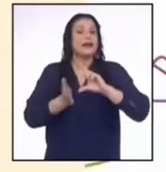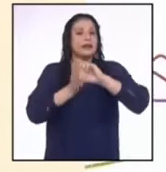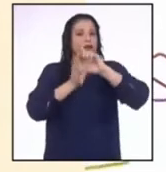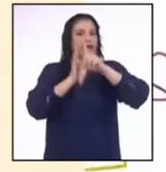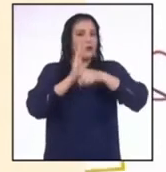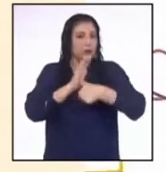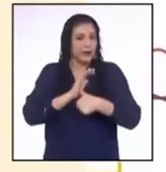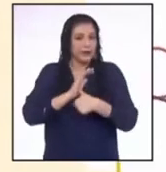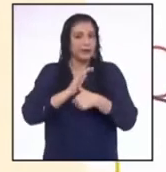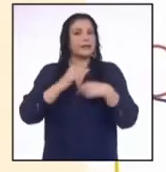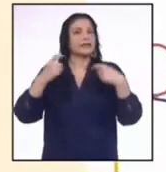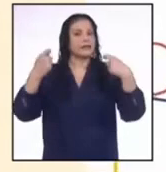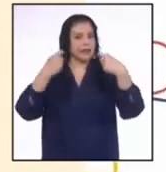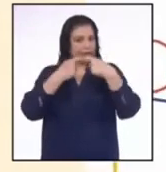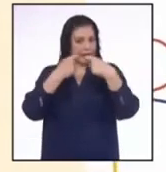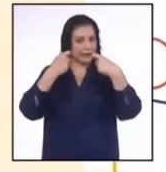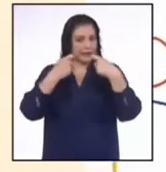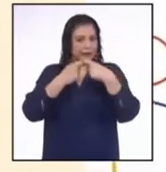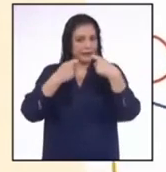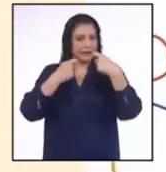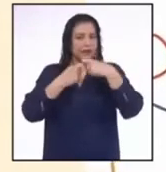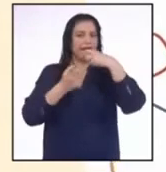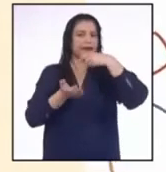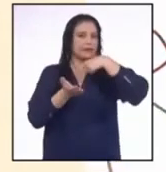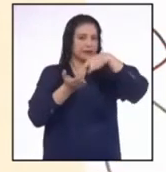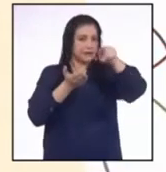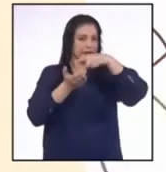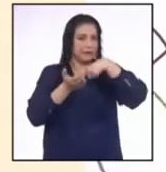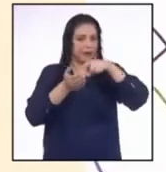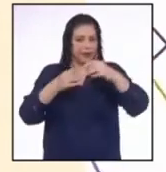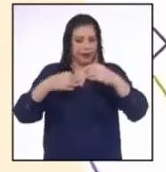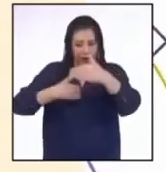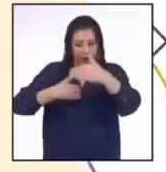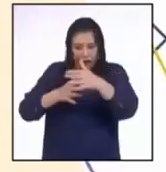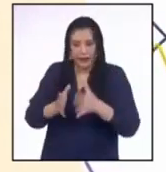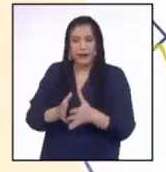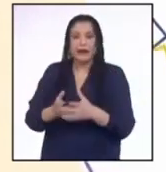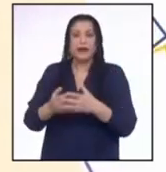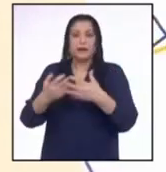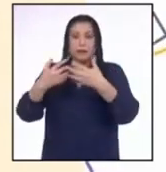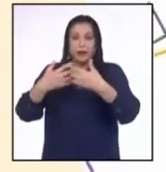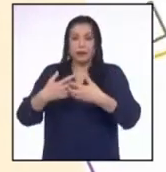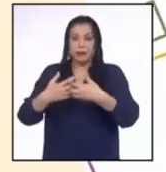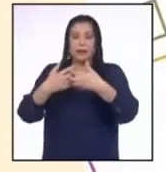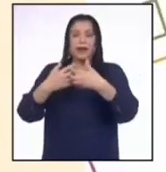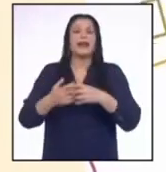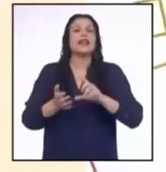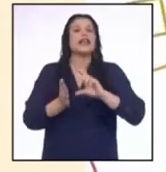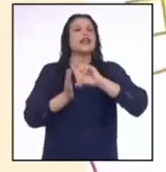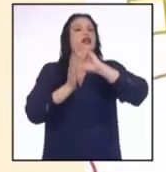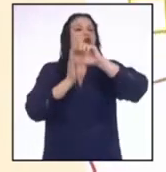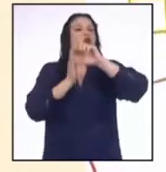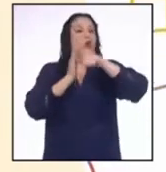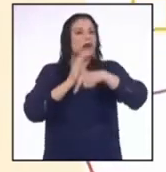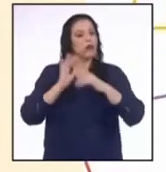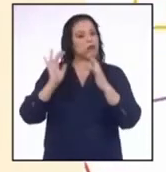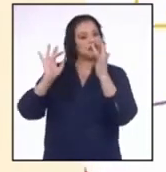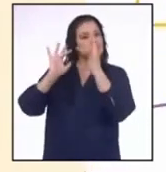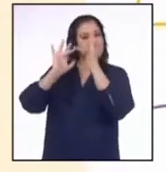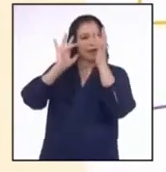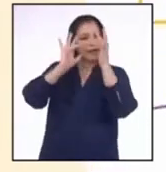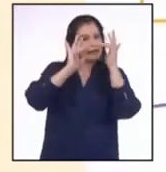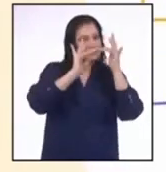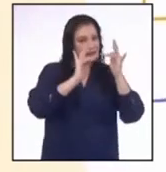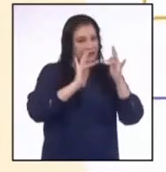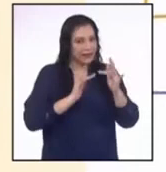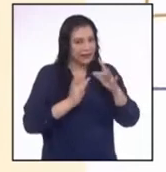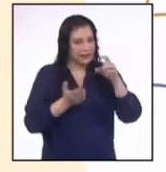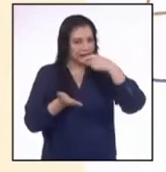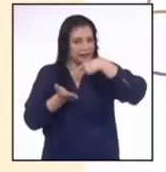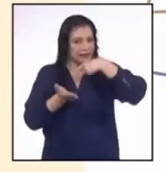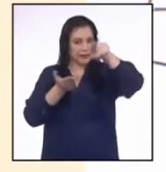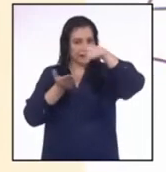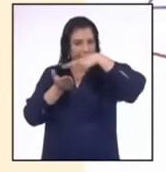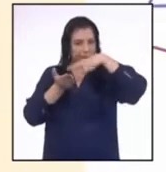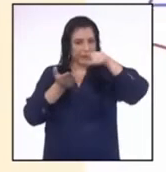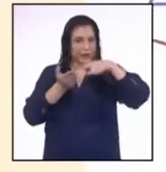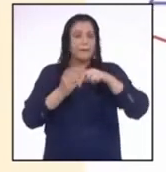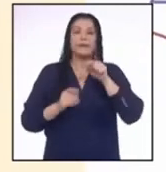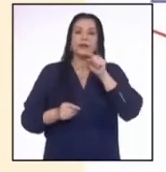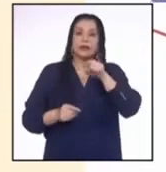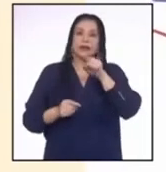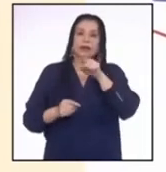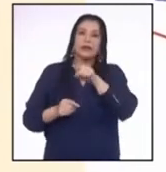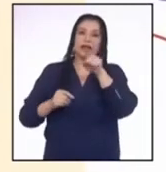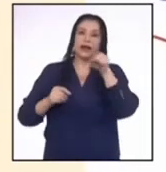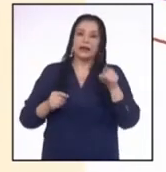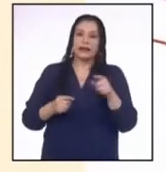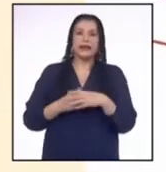Luego, esta corriente es dirigida al transformador, después a las redes eléctricas de transmisión y de